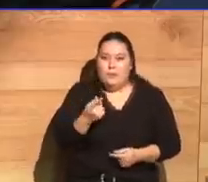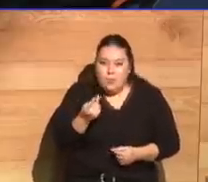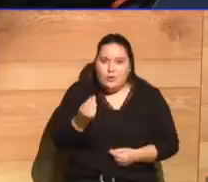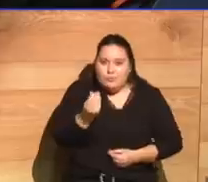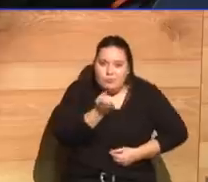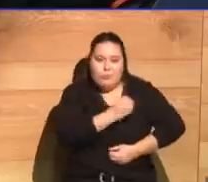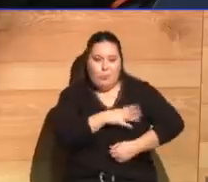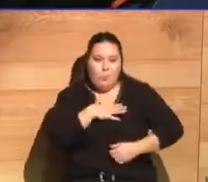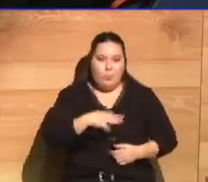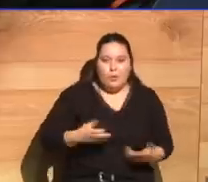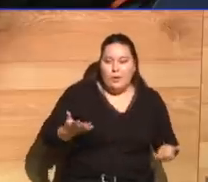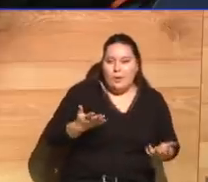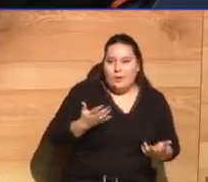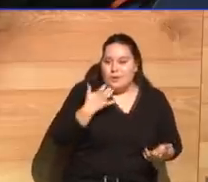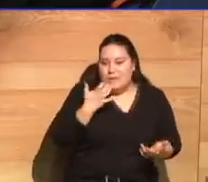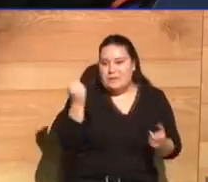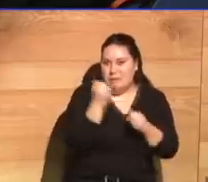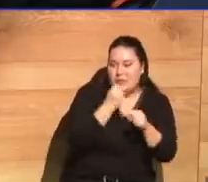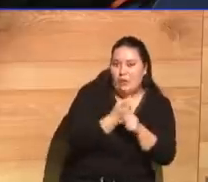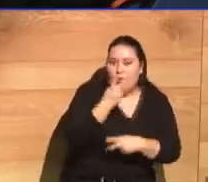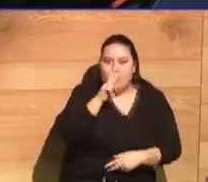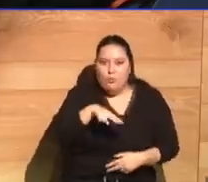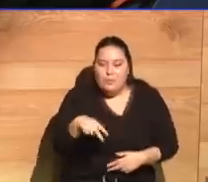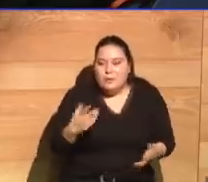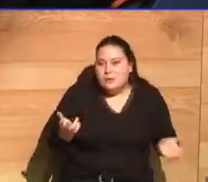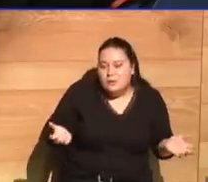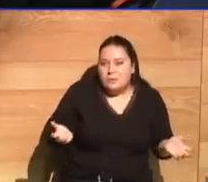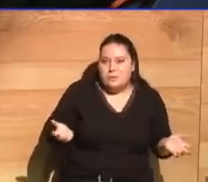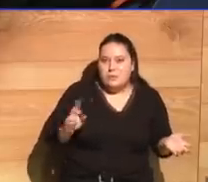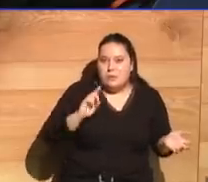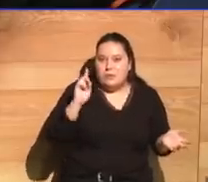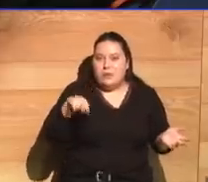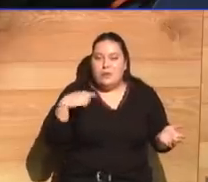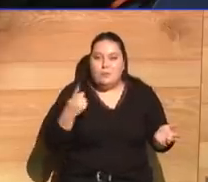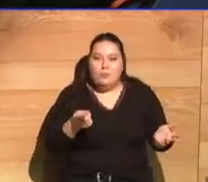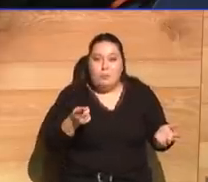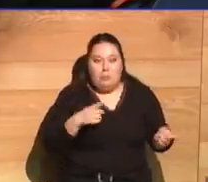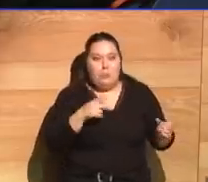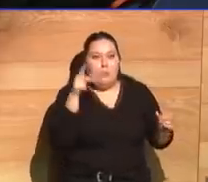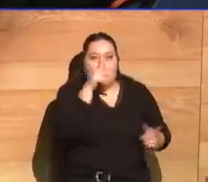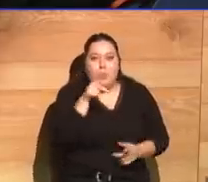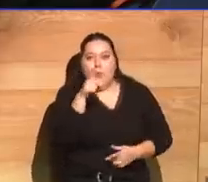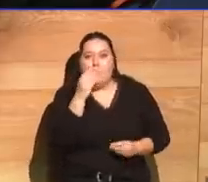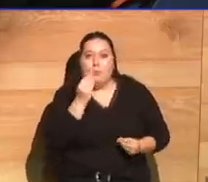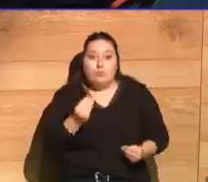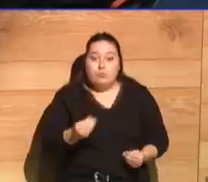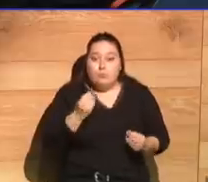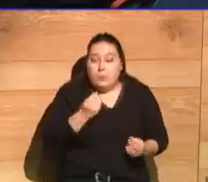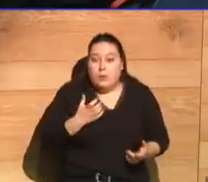si resulta que has trabajado 2 meses y les ha salido han hecho muchísimos planos, pues ¿por qué lo vas a tirar,